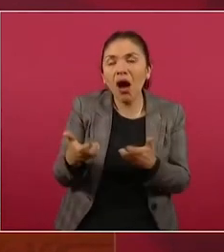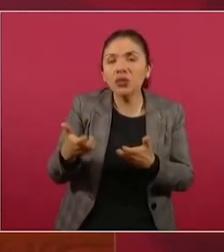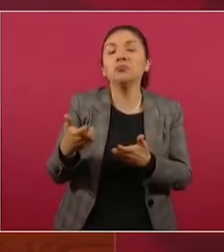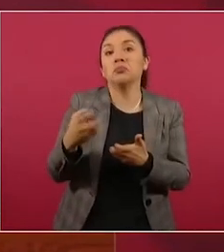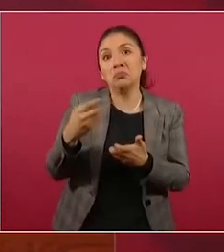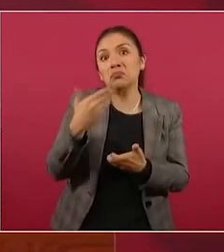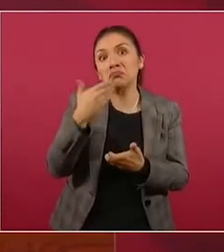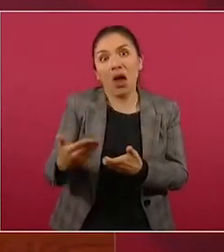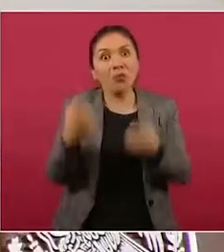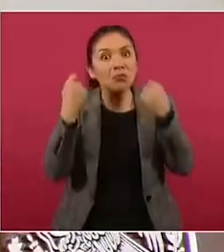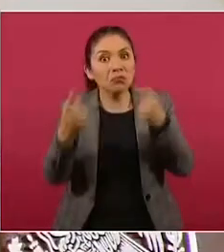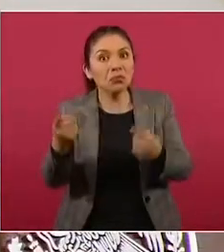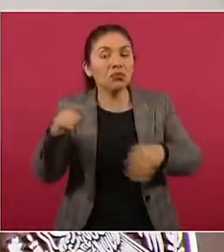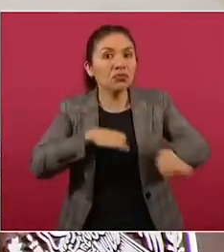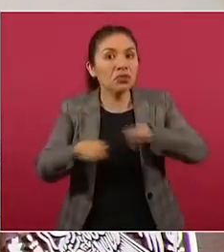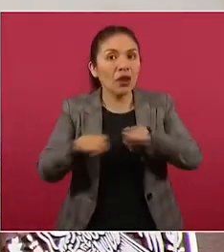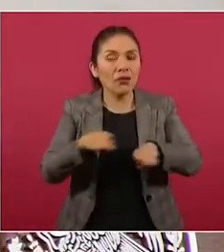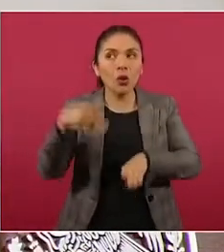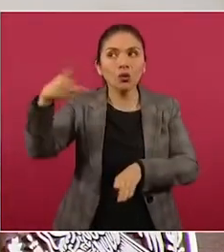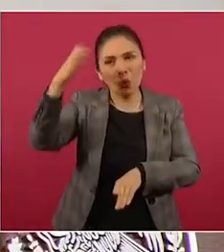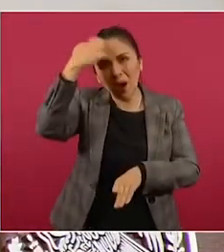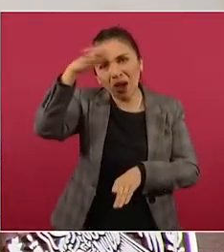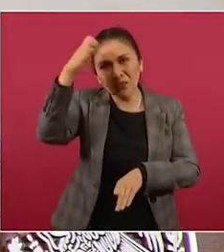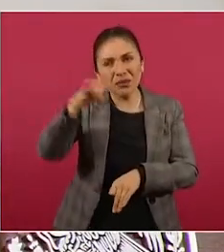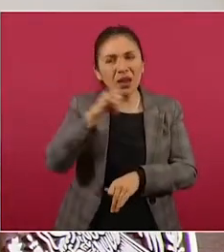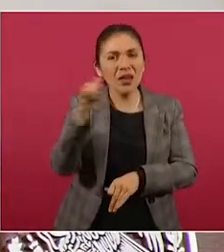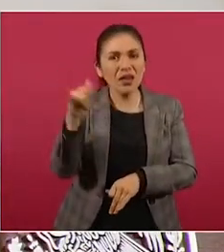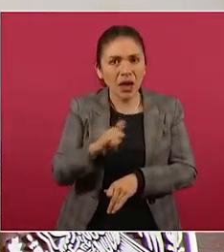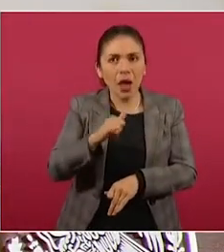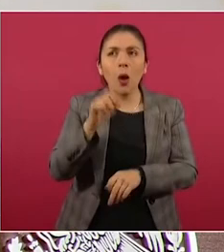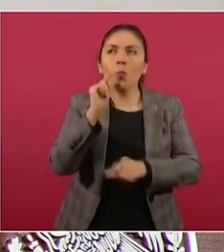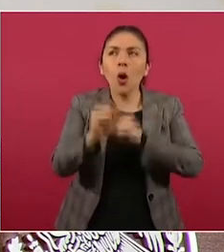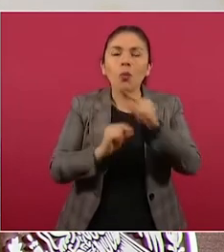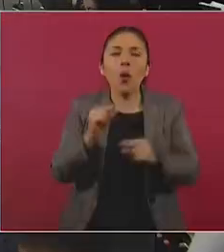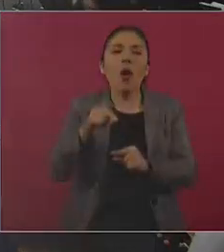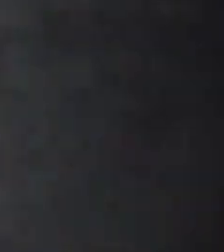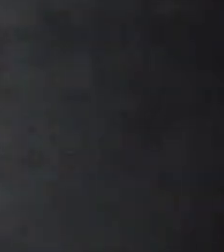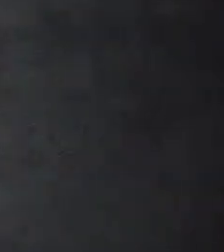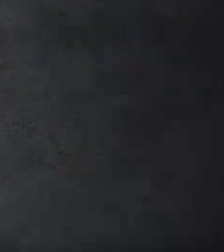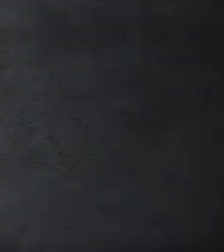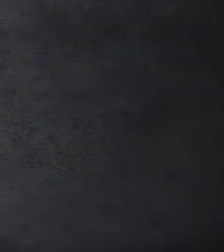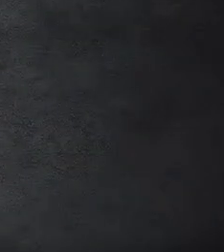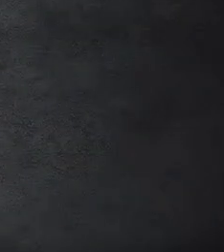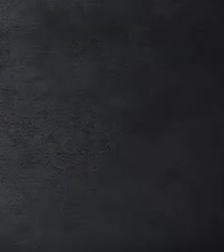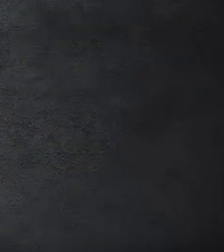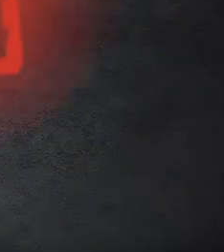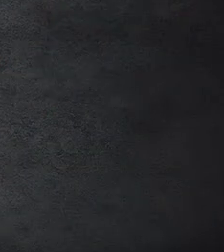brinda esta experiencia italiana, se van a recuperar. Y en el caso